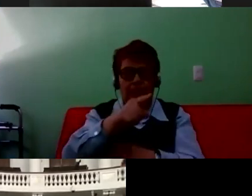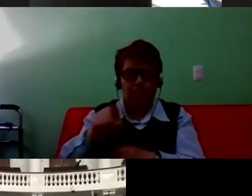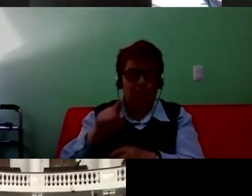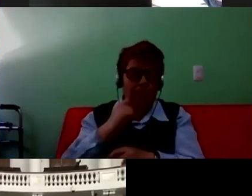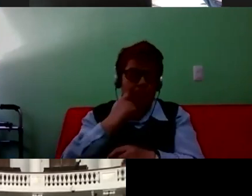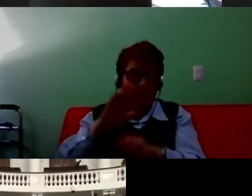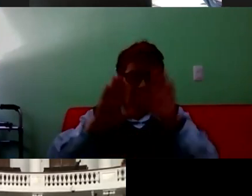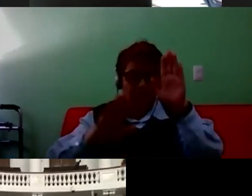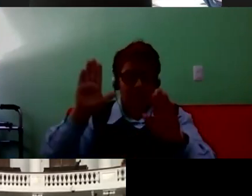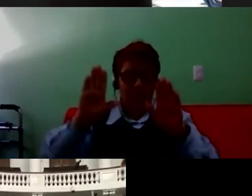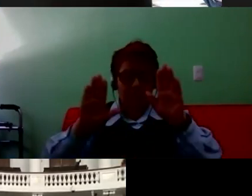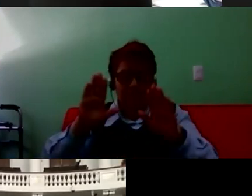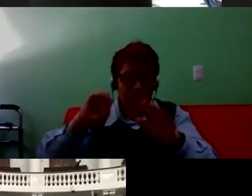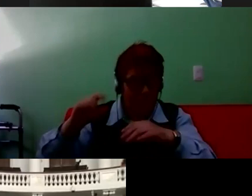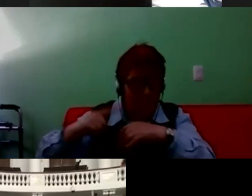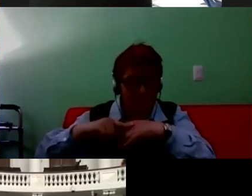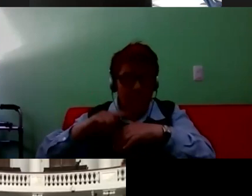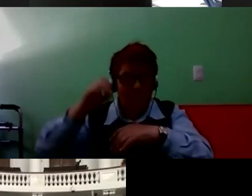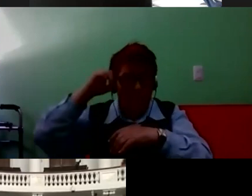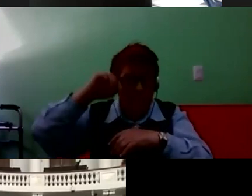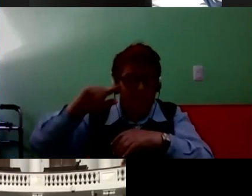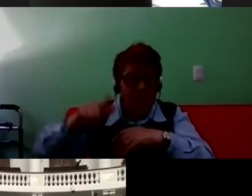algún comentario u observación?